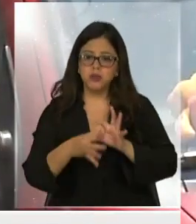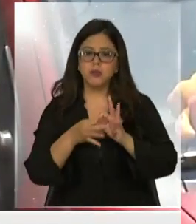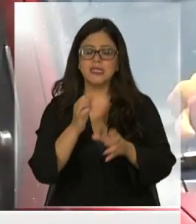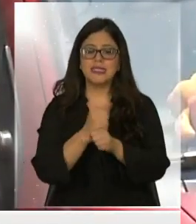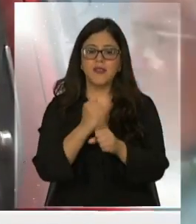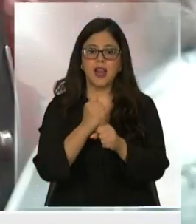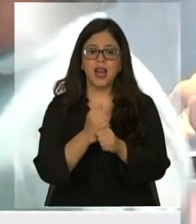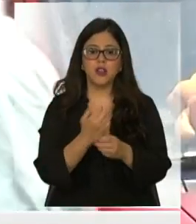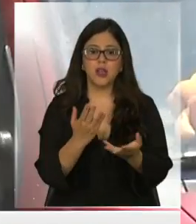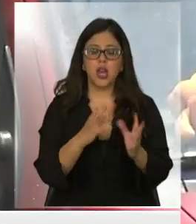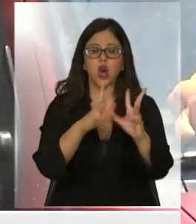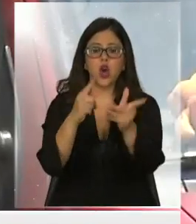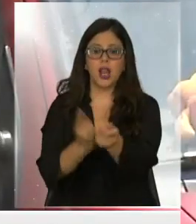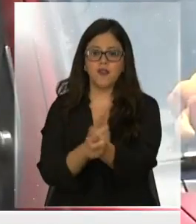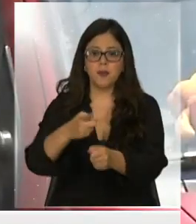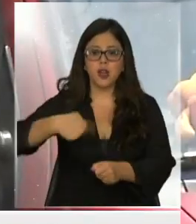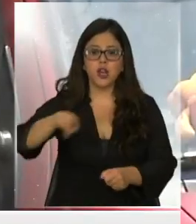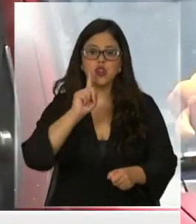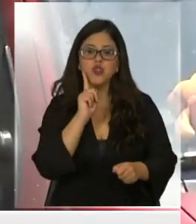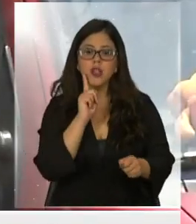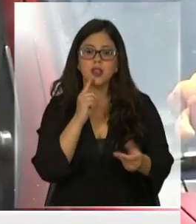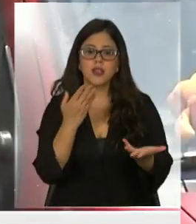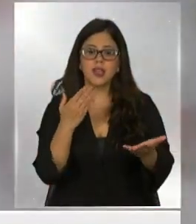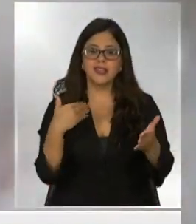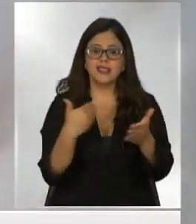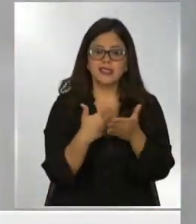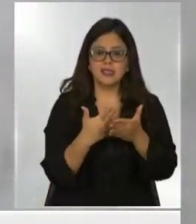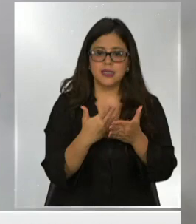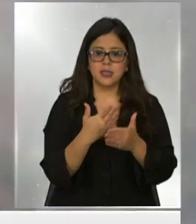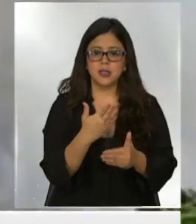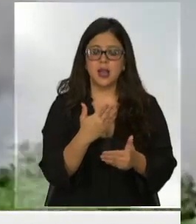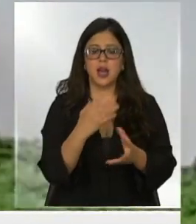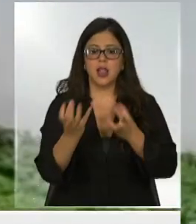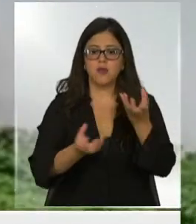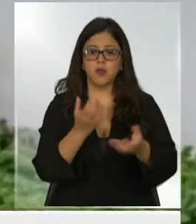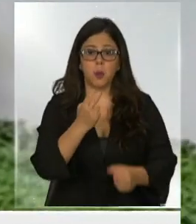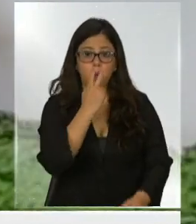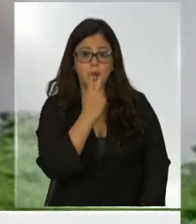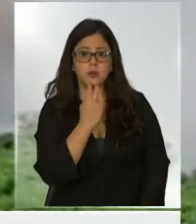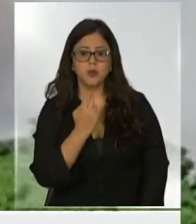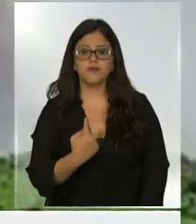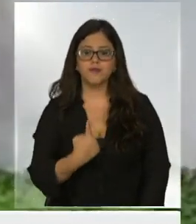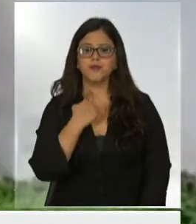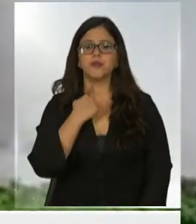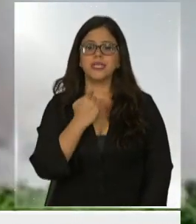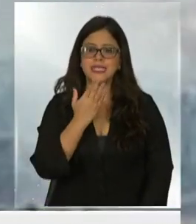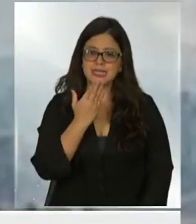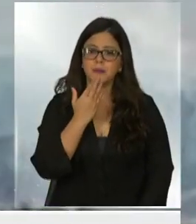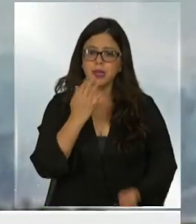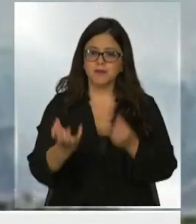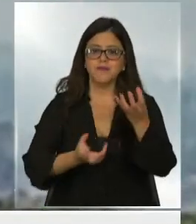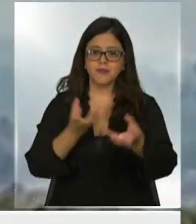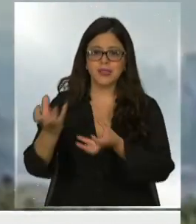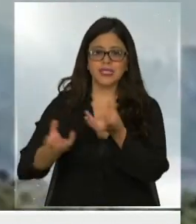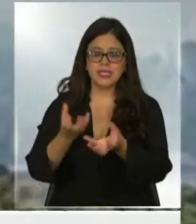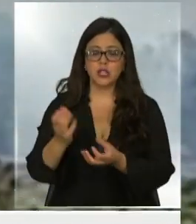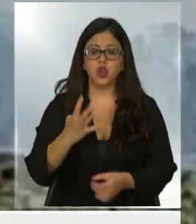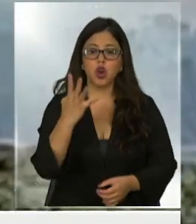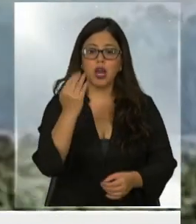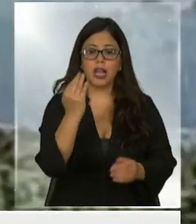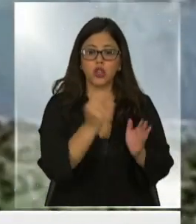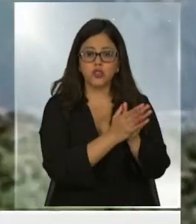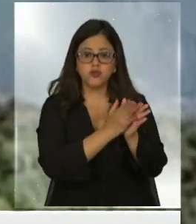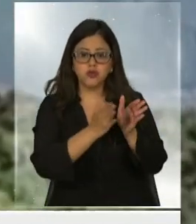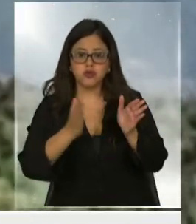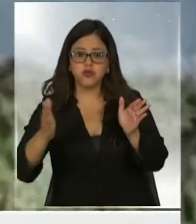puntualmente con cada una de las familias que tenían cercano a la vivienda del fuego. Puerto Montt también se vio afectada por los incendios. 14 hectáreas